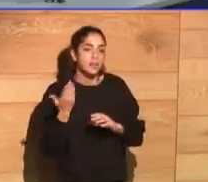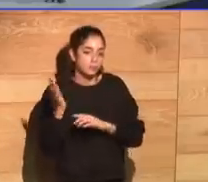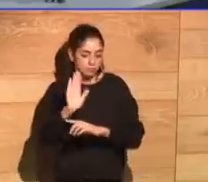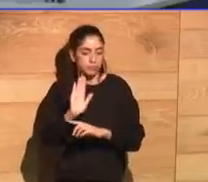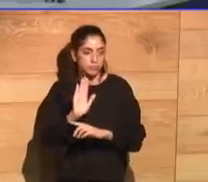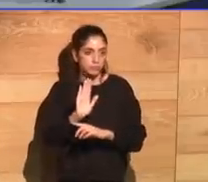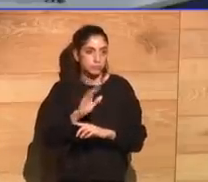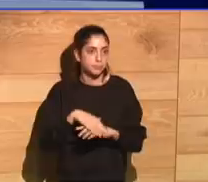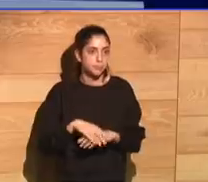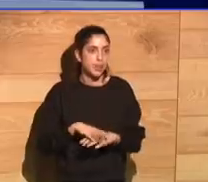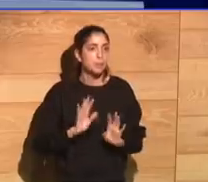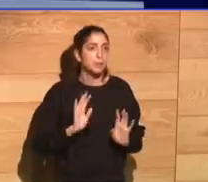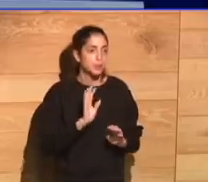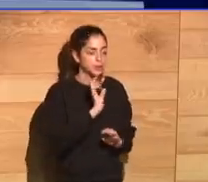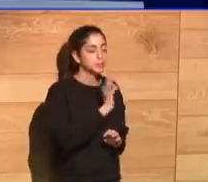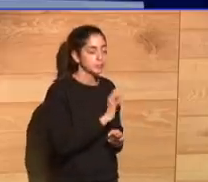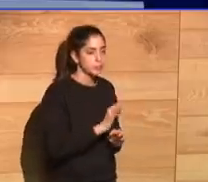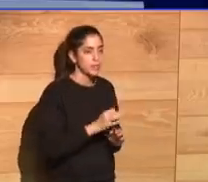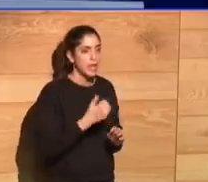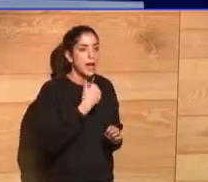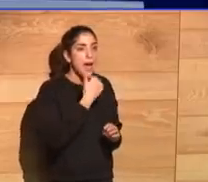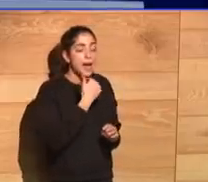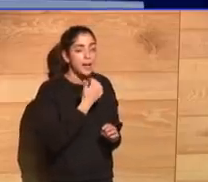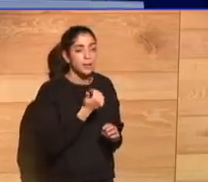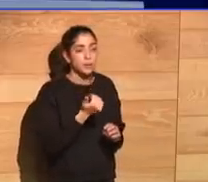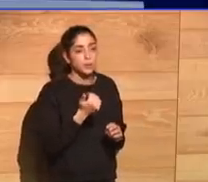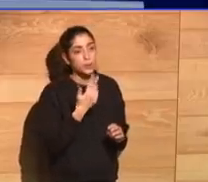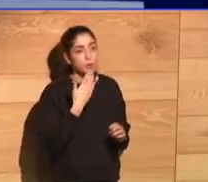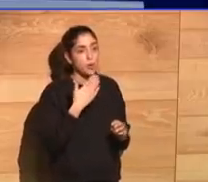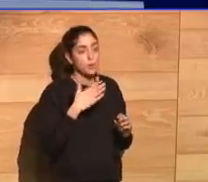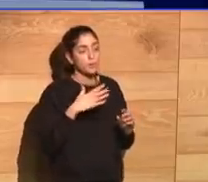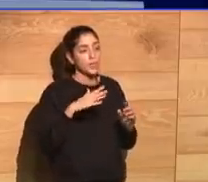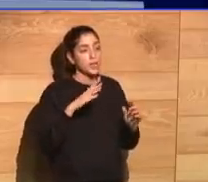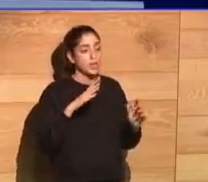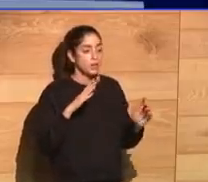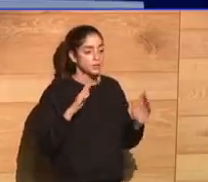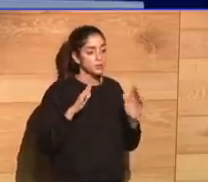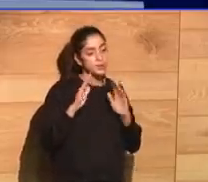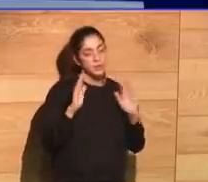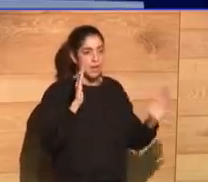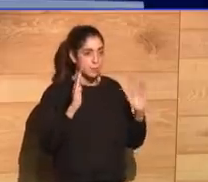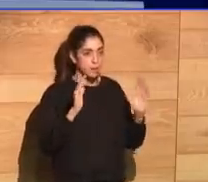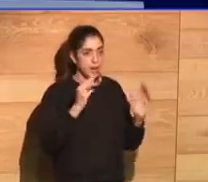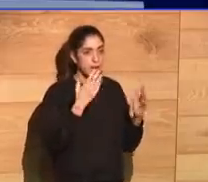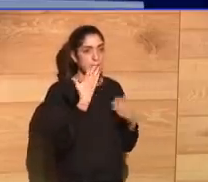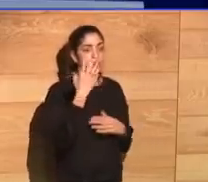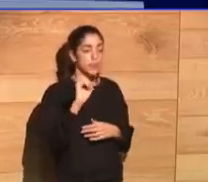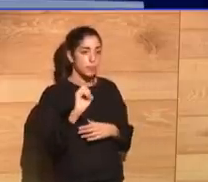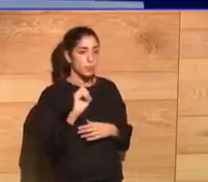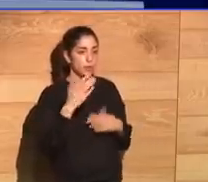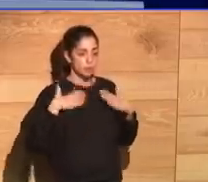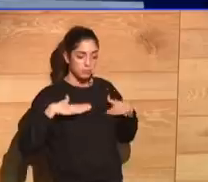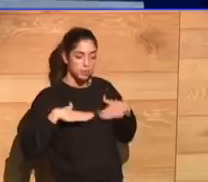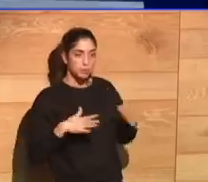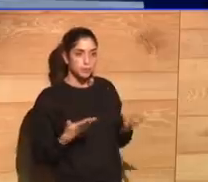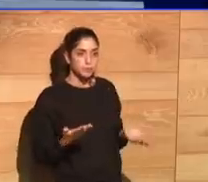sí. No, es verdad que hay una cosa que se recrea un poco la estética de los 50 en este caso, con esos sombreros que ya no se llevaban evidentemente en Nueva York en los